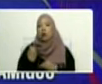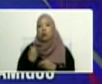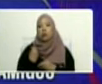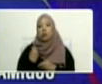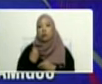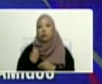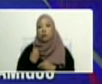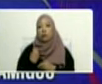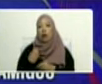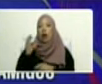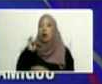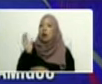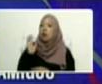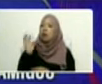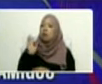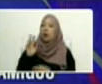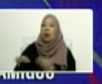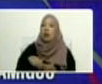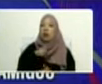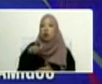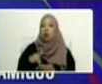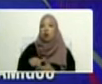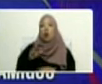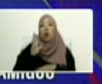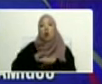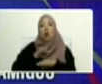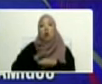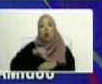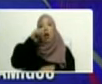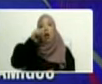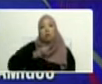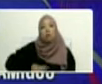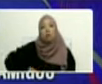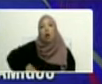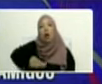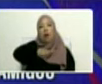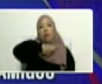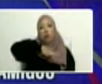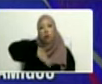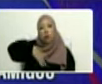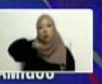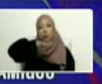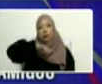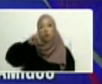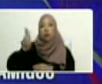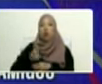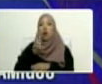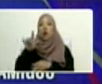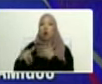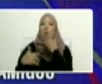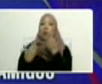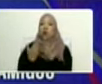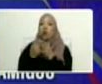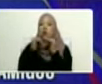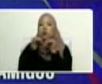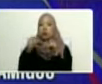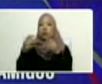La Asamblea Nacional convocó al pueblo en uso de las facultades